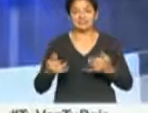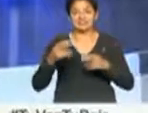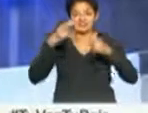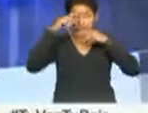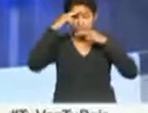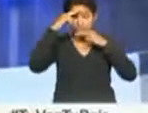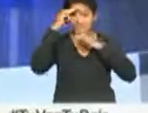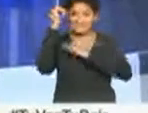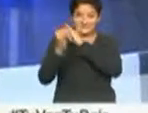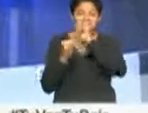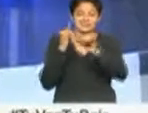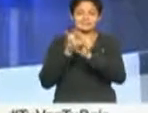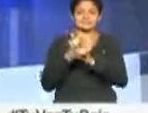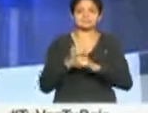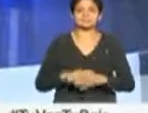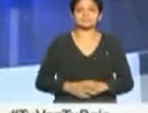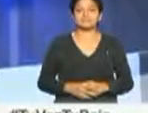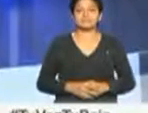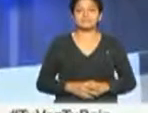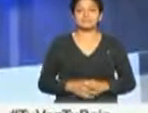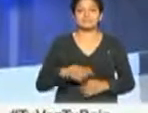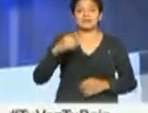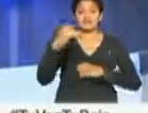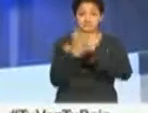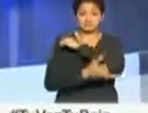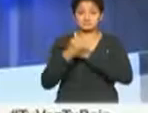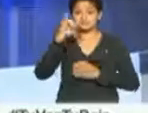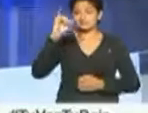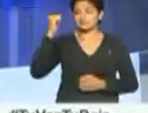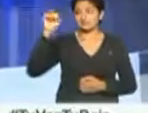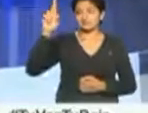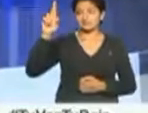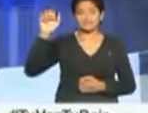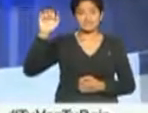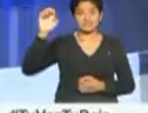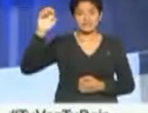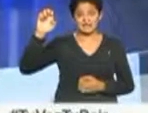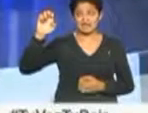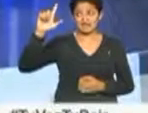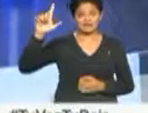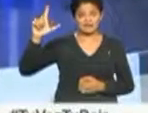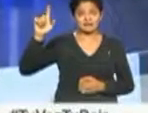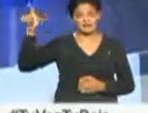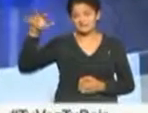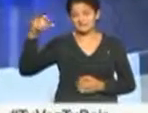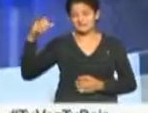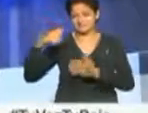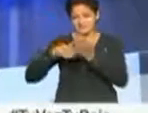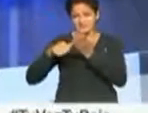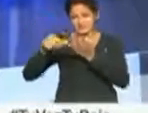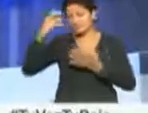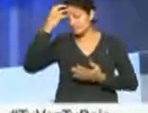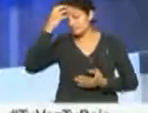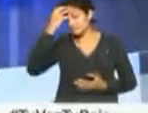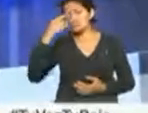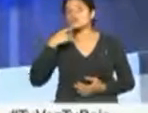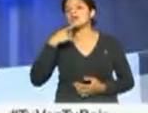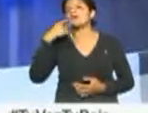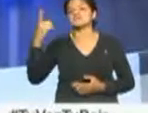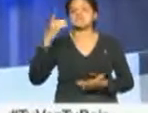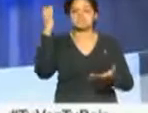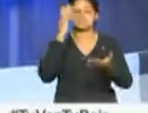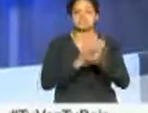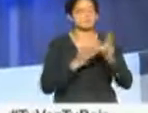Del mundo. En una carta dirigida a la directora general de la UNESCO, el ministro israelí de Educación anunció la suspensión de todas